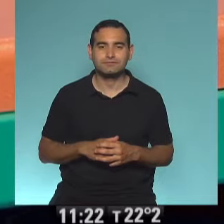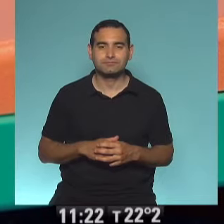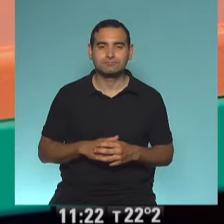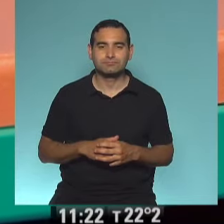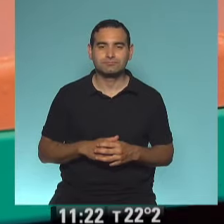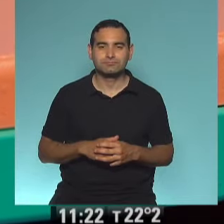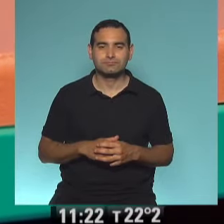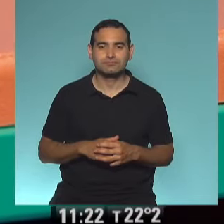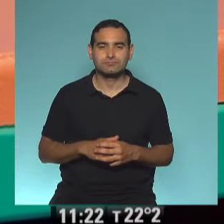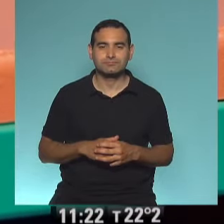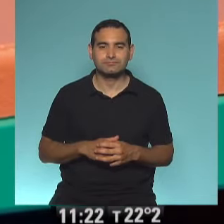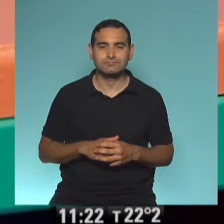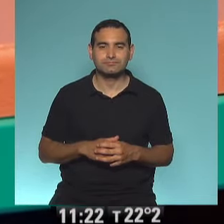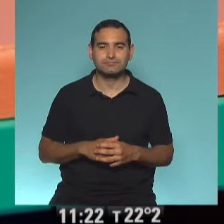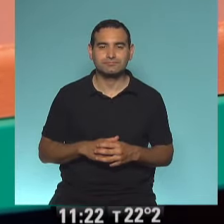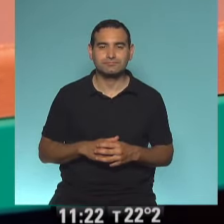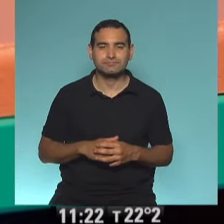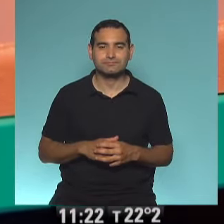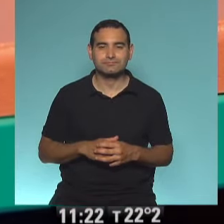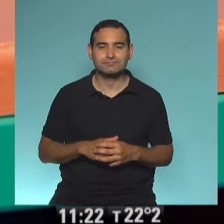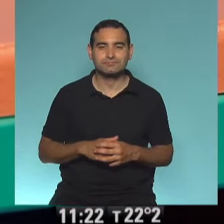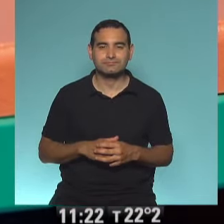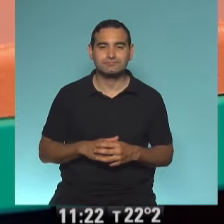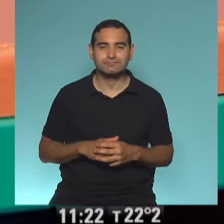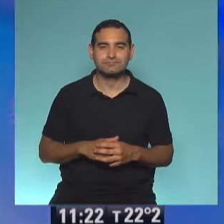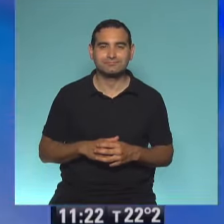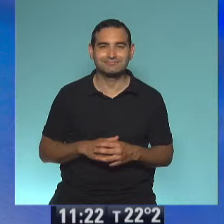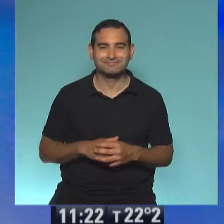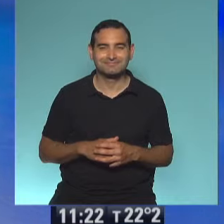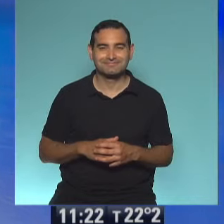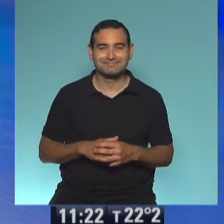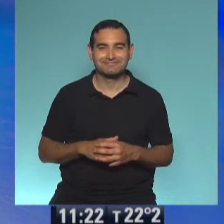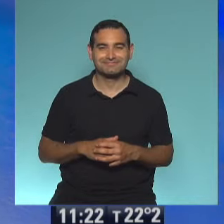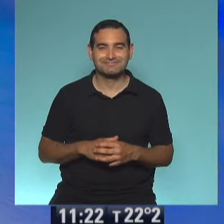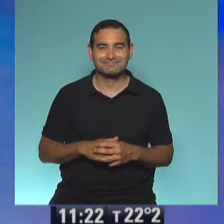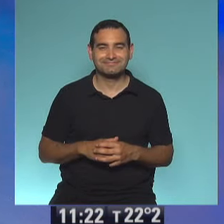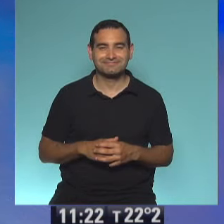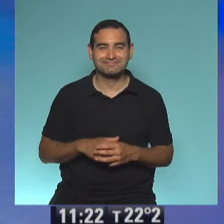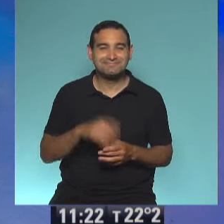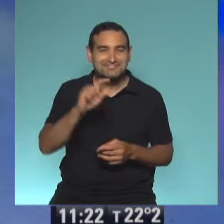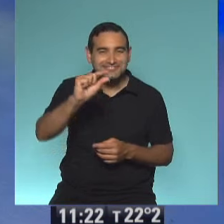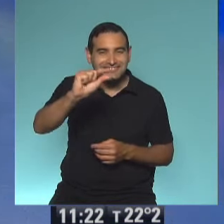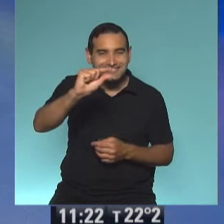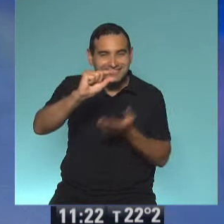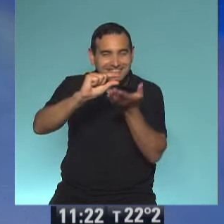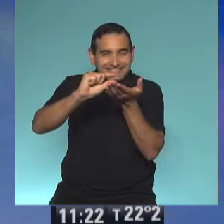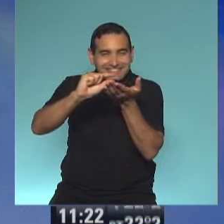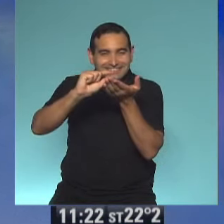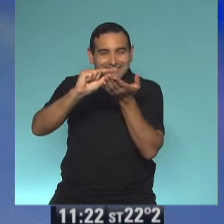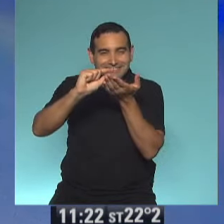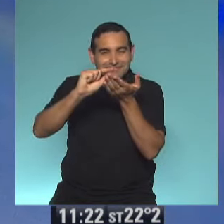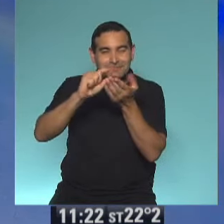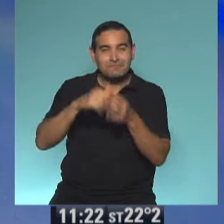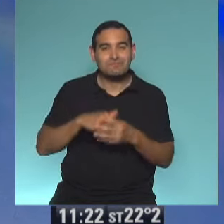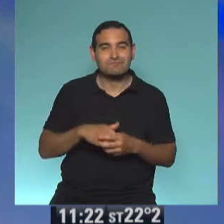¿Y esto qué es, chicos? Hola, chiquitito. ¿Este es de verdad?